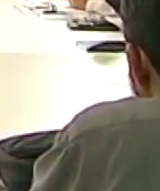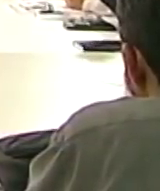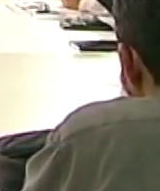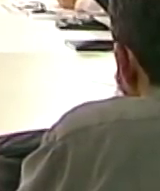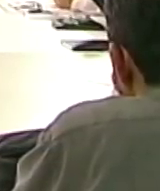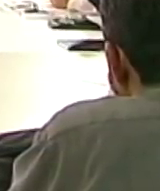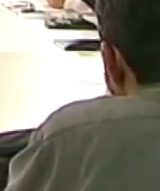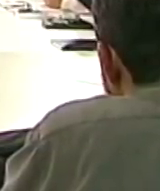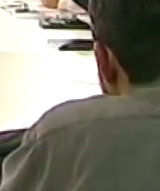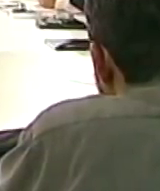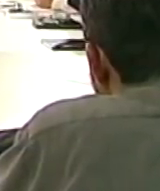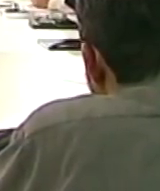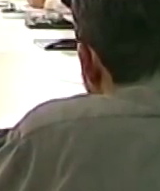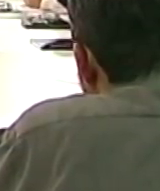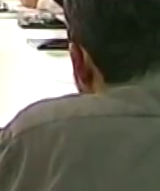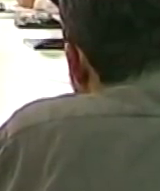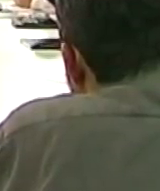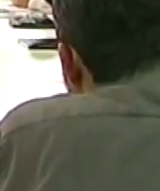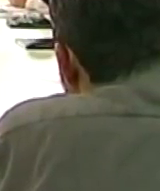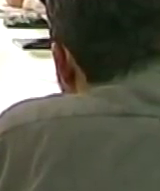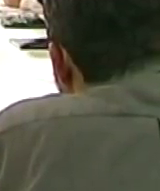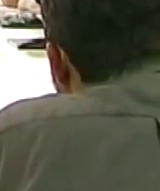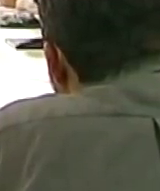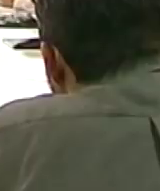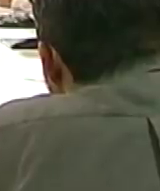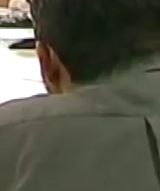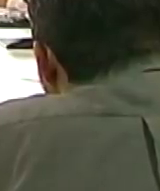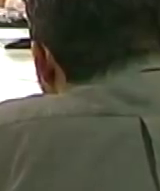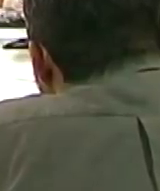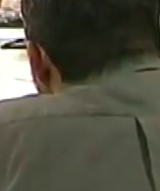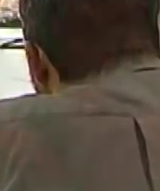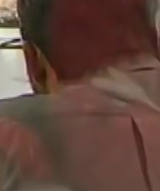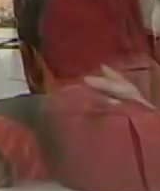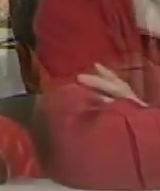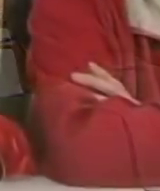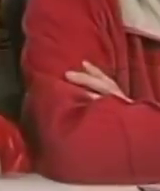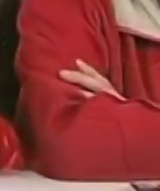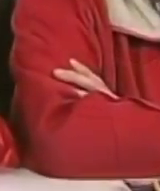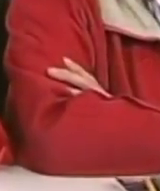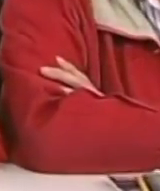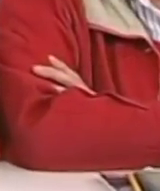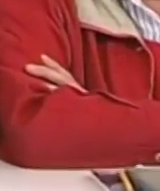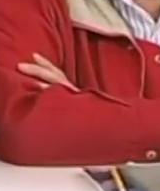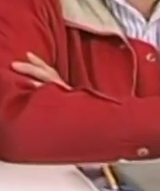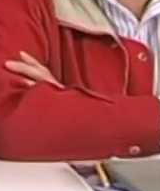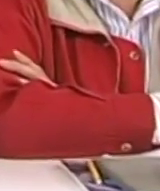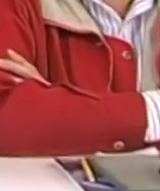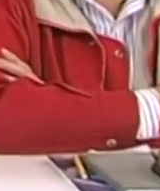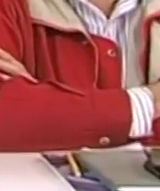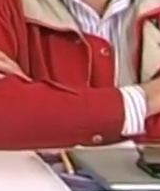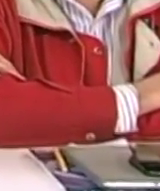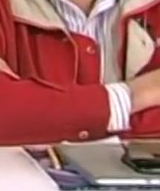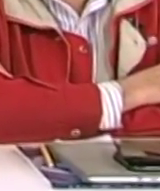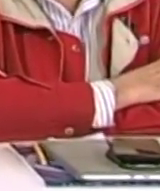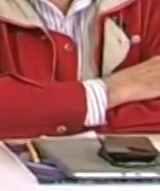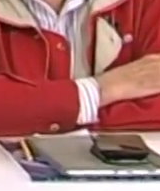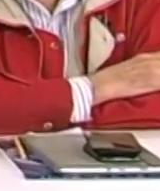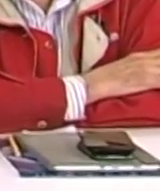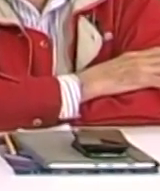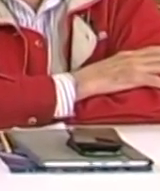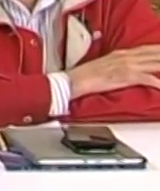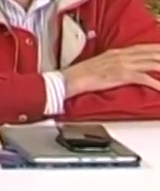compatriotas de la clase obrera venezolana. Quería hacer una reunión como esta, una